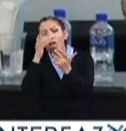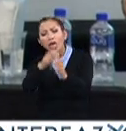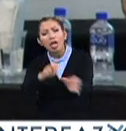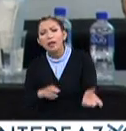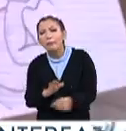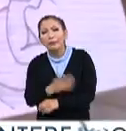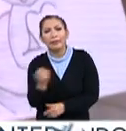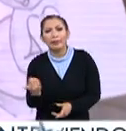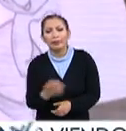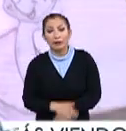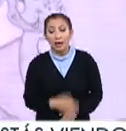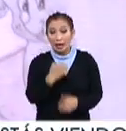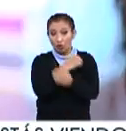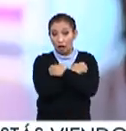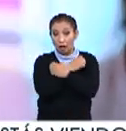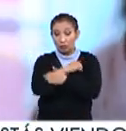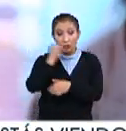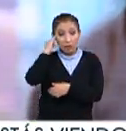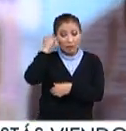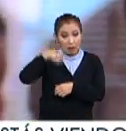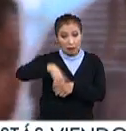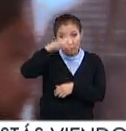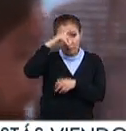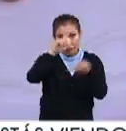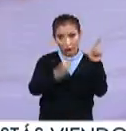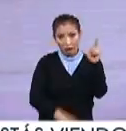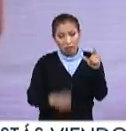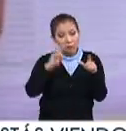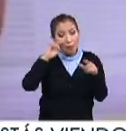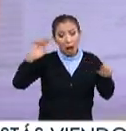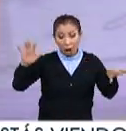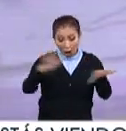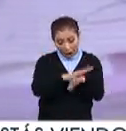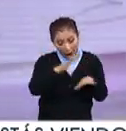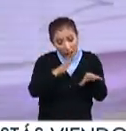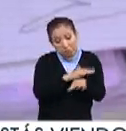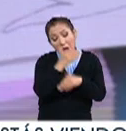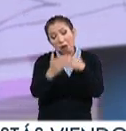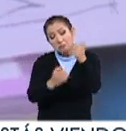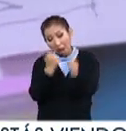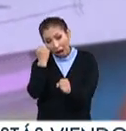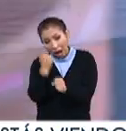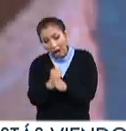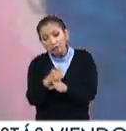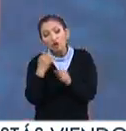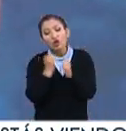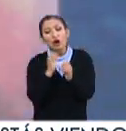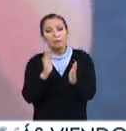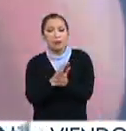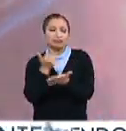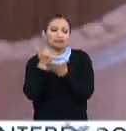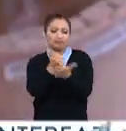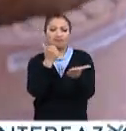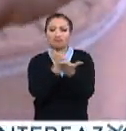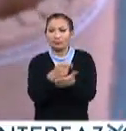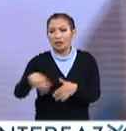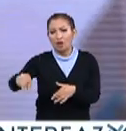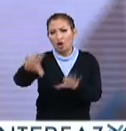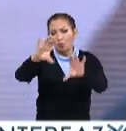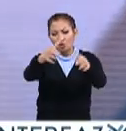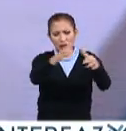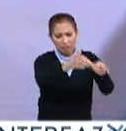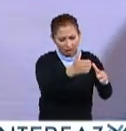motivo del abandono. La educación indígena en el país ha vivido una transformación en las últimas décadas con la participación activa de